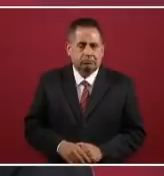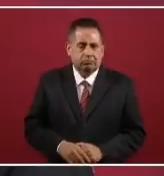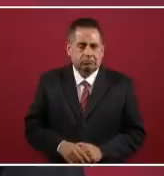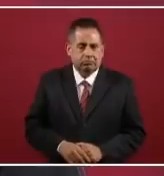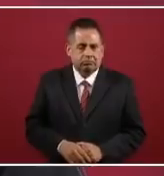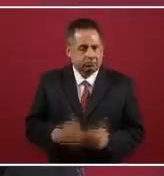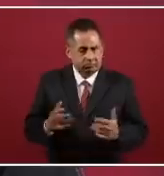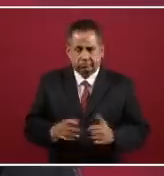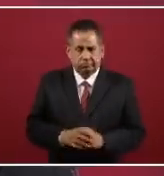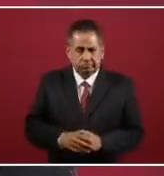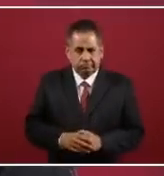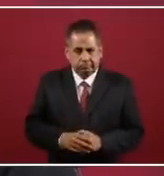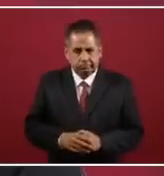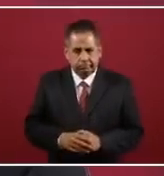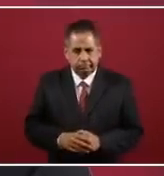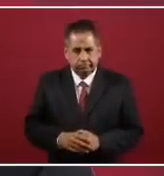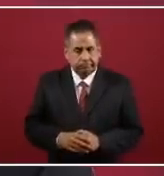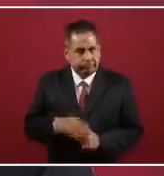Entonces,